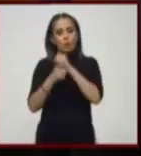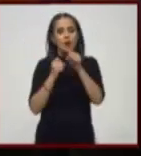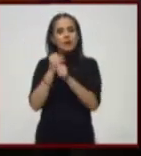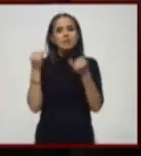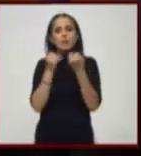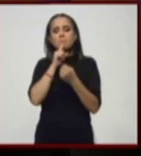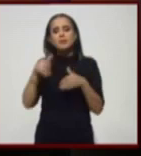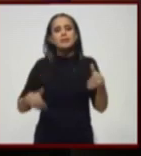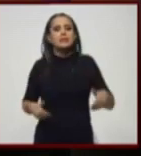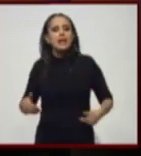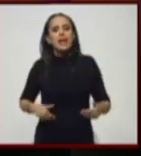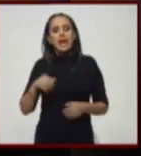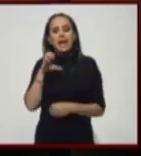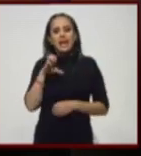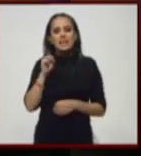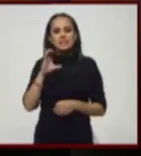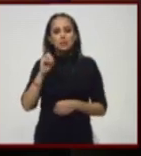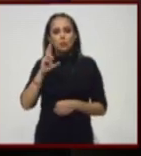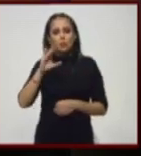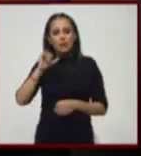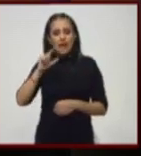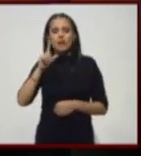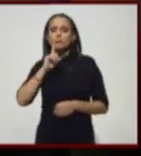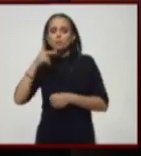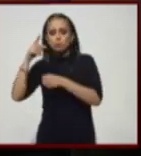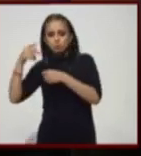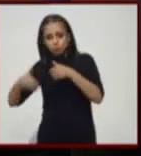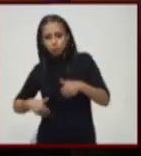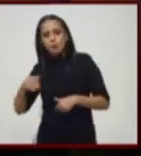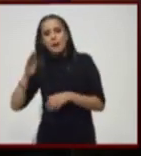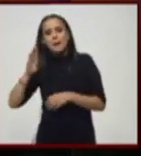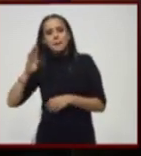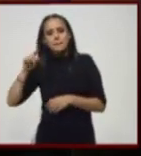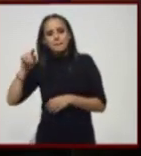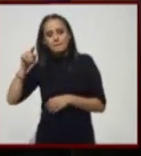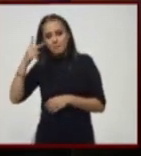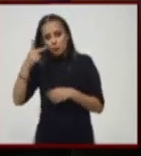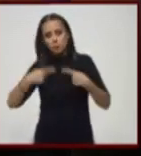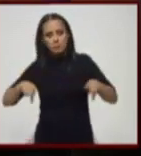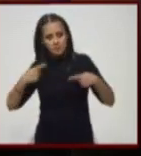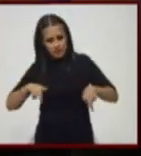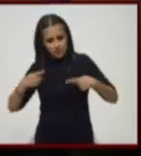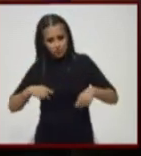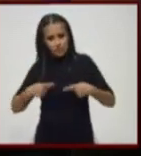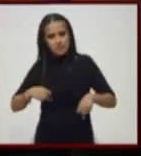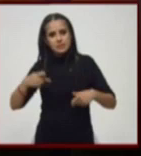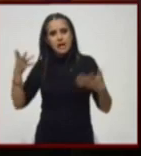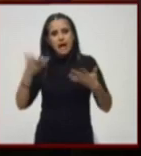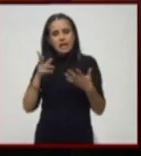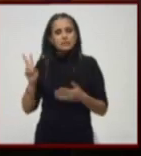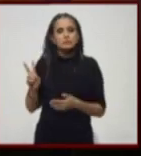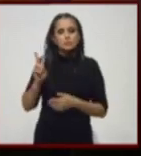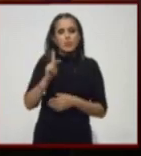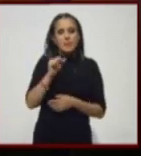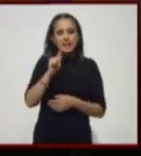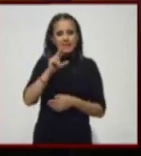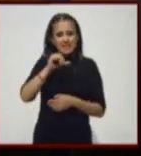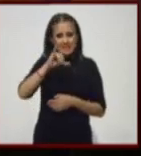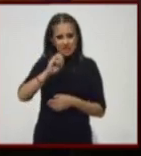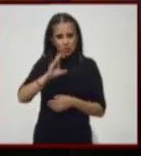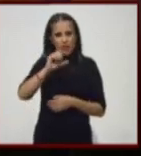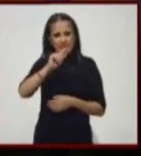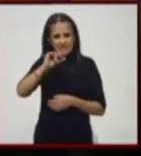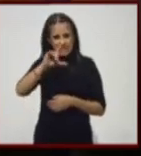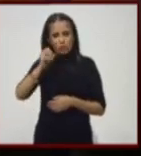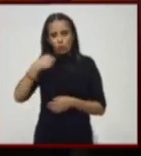también una obra que se llamó escorial de michel de ghelderode un texto de dos personajes que estábamos en escena patricio castillo y